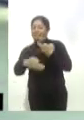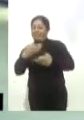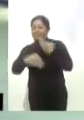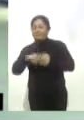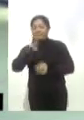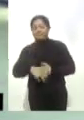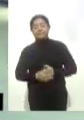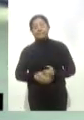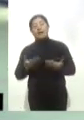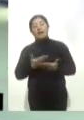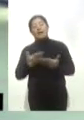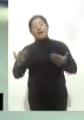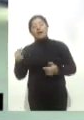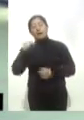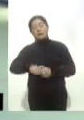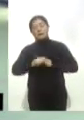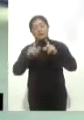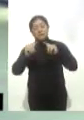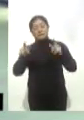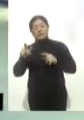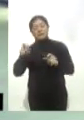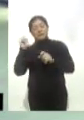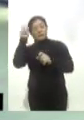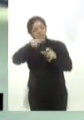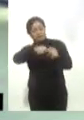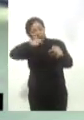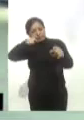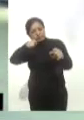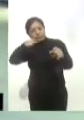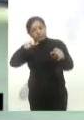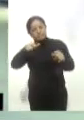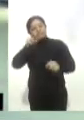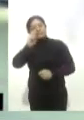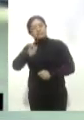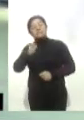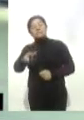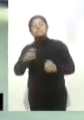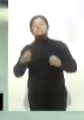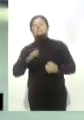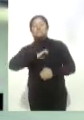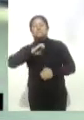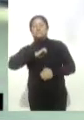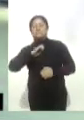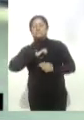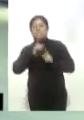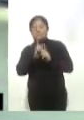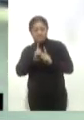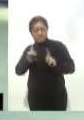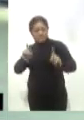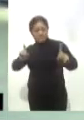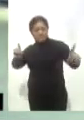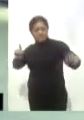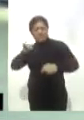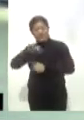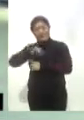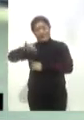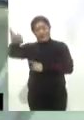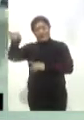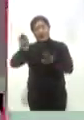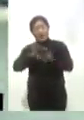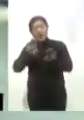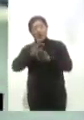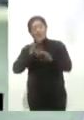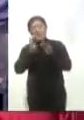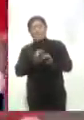estatal y hablemos de tiro con arco, porque ellos actualmente se encuentran entrenando a distancia. La prioridad es la técnica y las condiciones físicas.